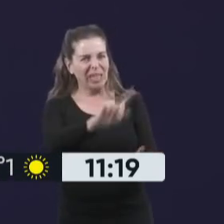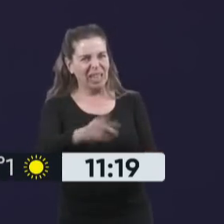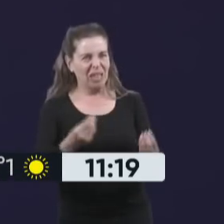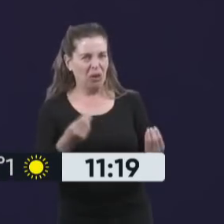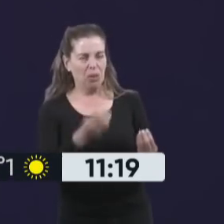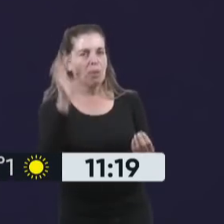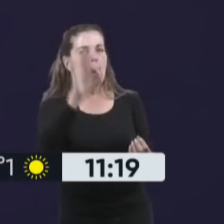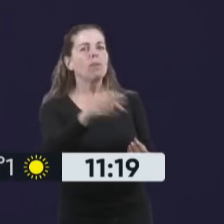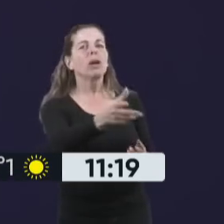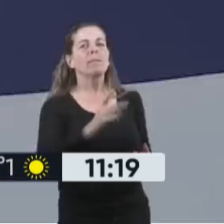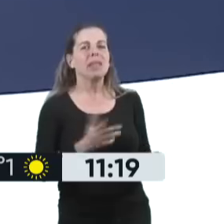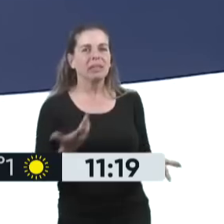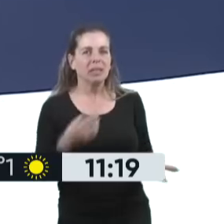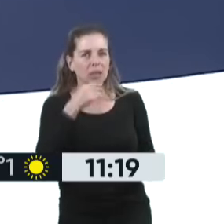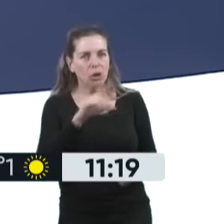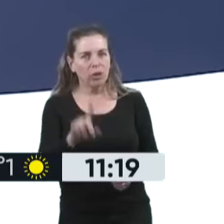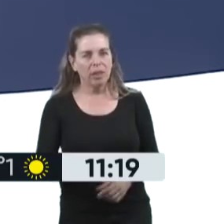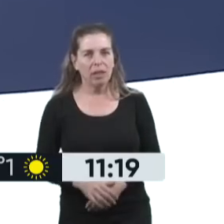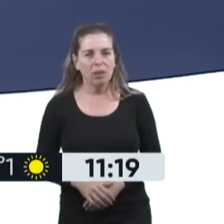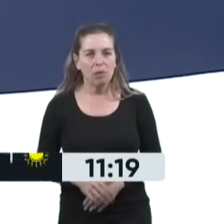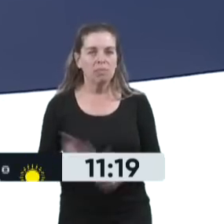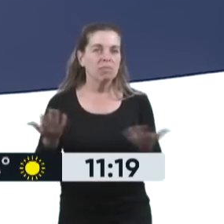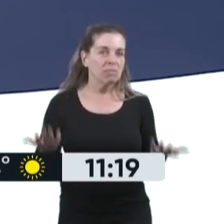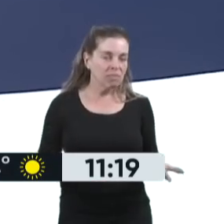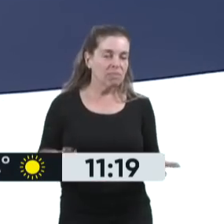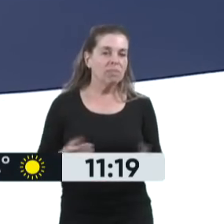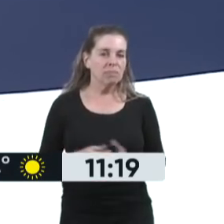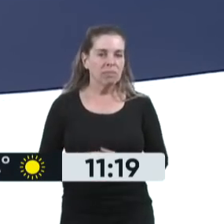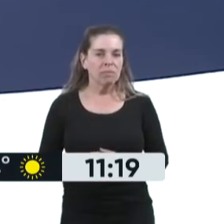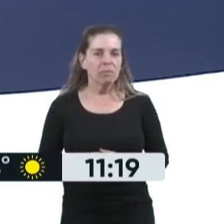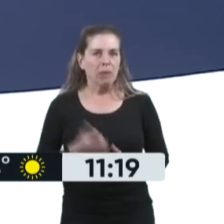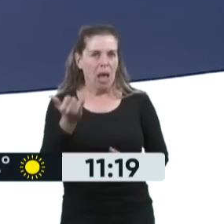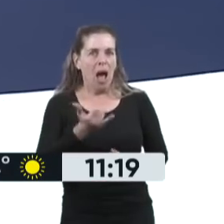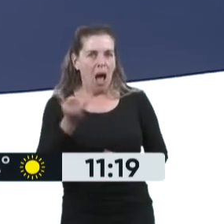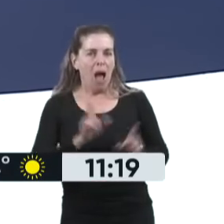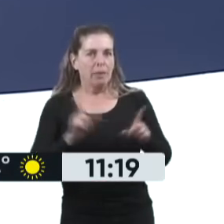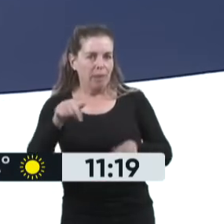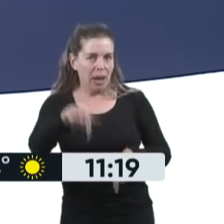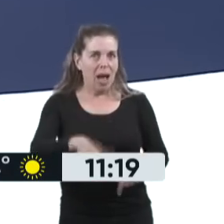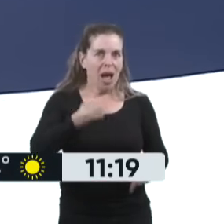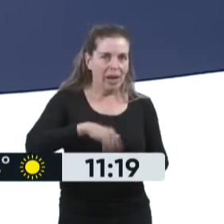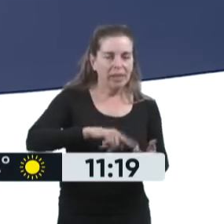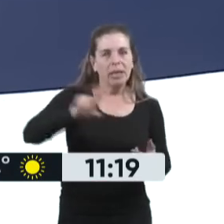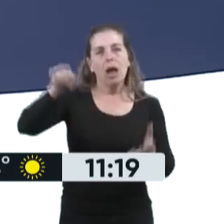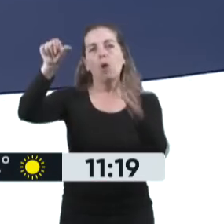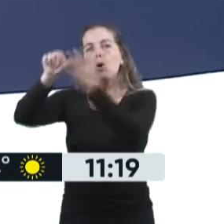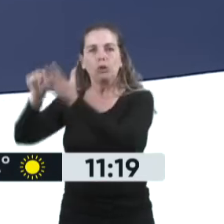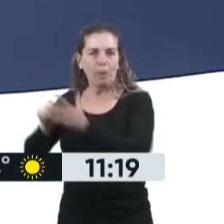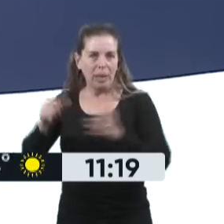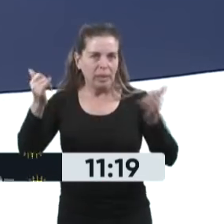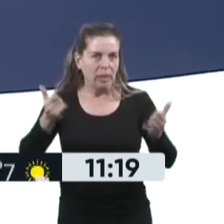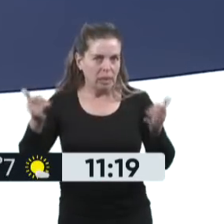apreciación, pero... No, digamos, hay medios, tanto en Argentina como en otras partes del